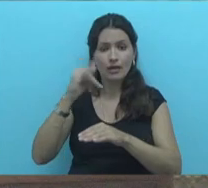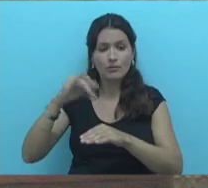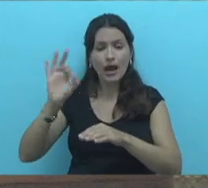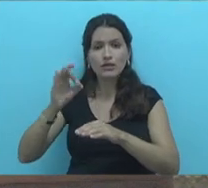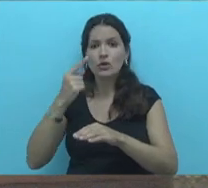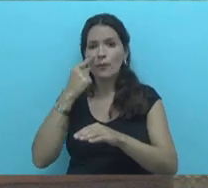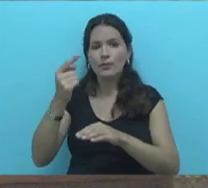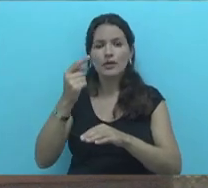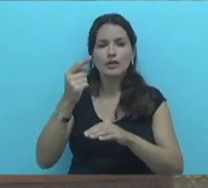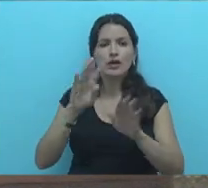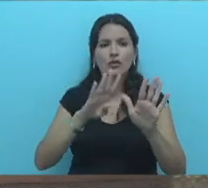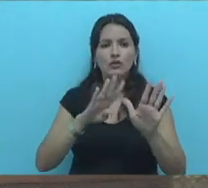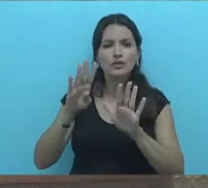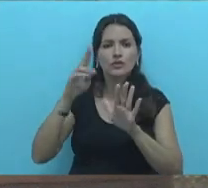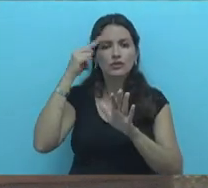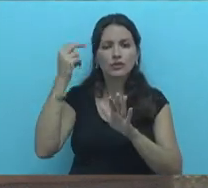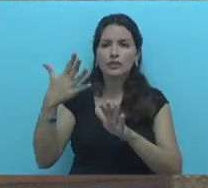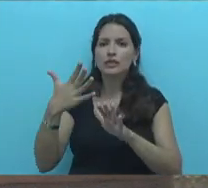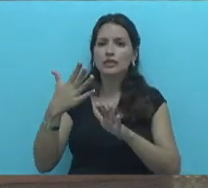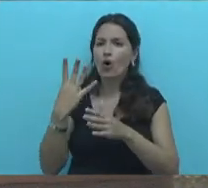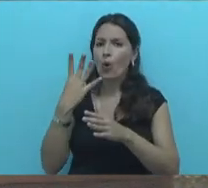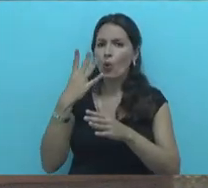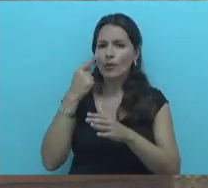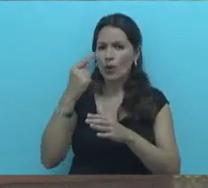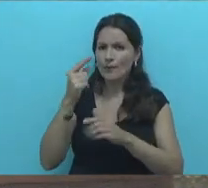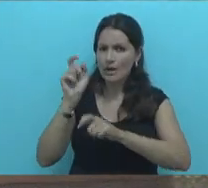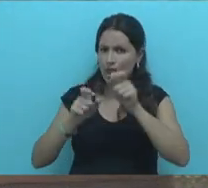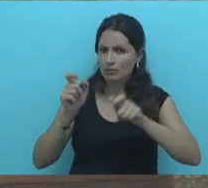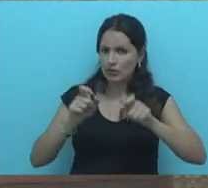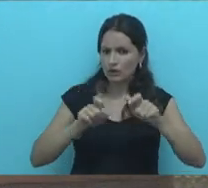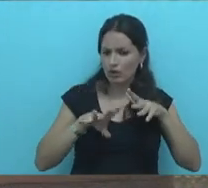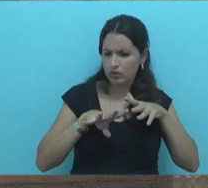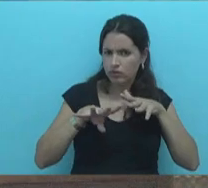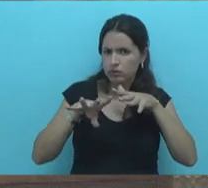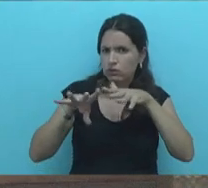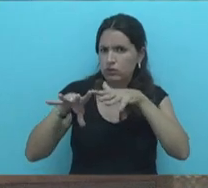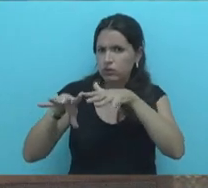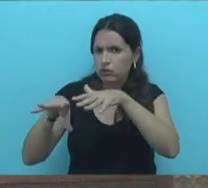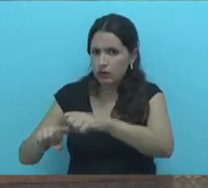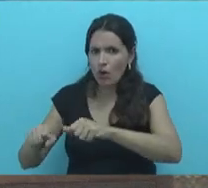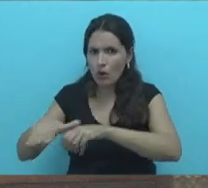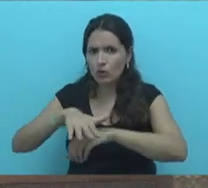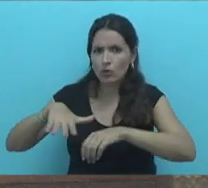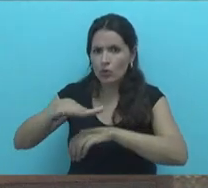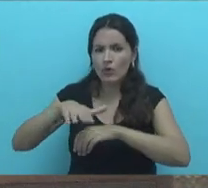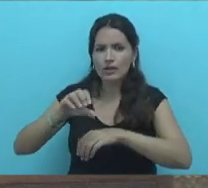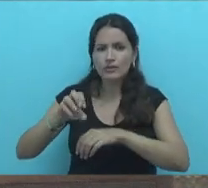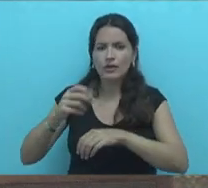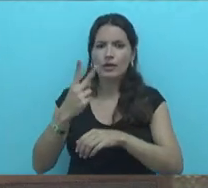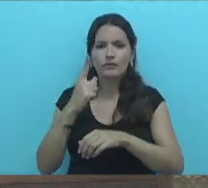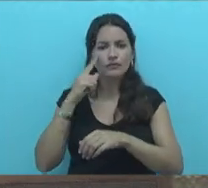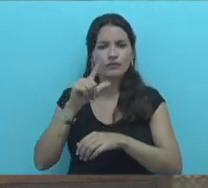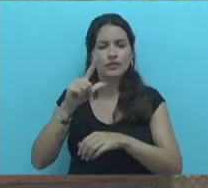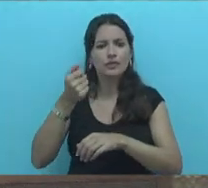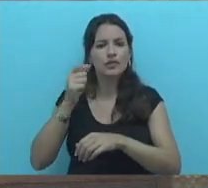1975, 4.000 asesinos paramilitares, algunos de ellos civiles, que después iban a integrar el